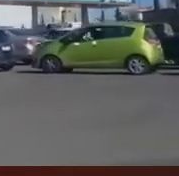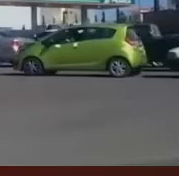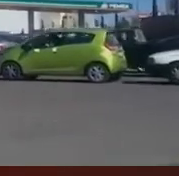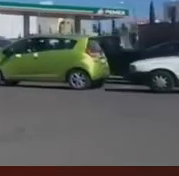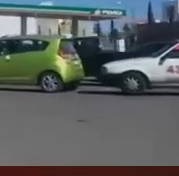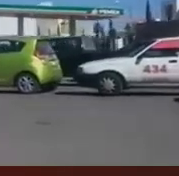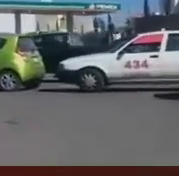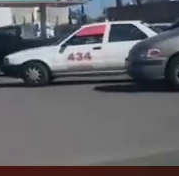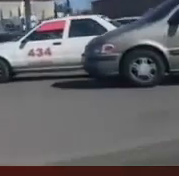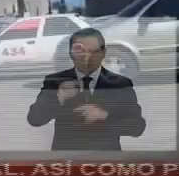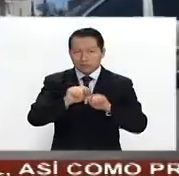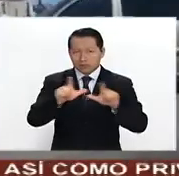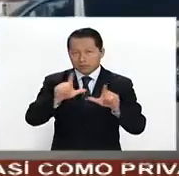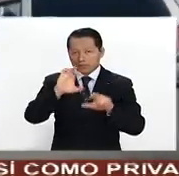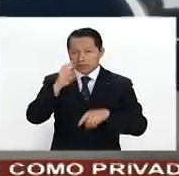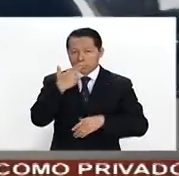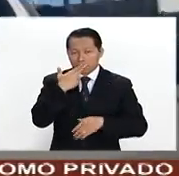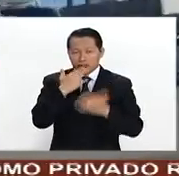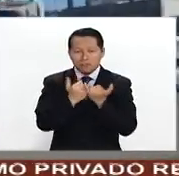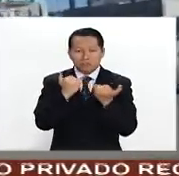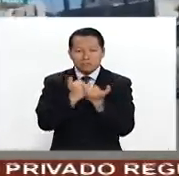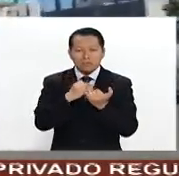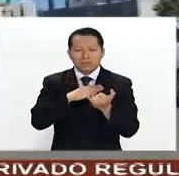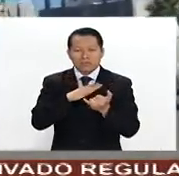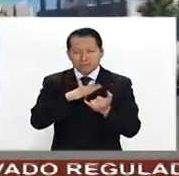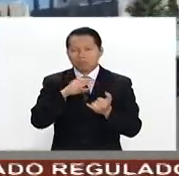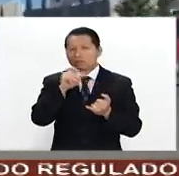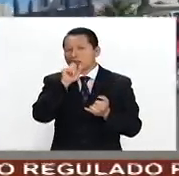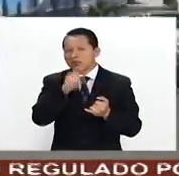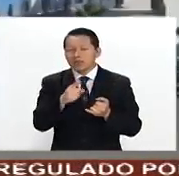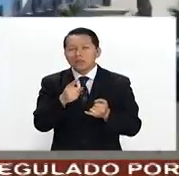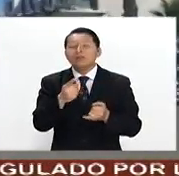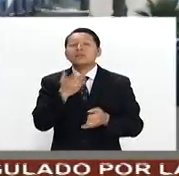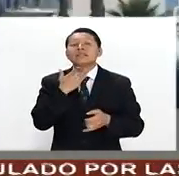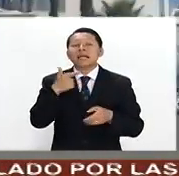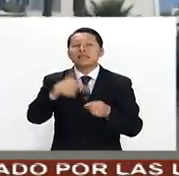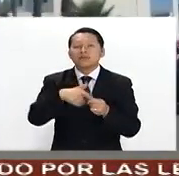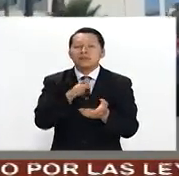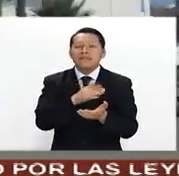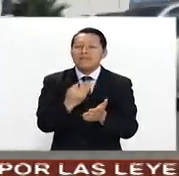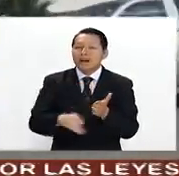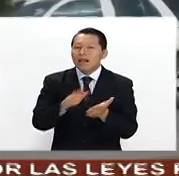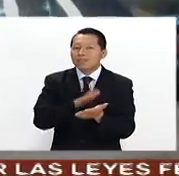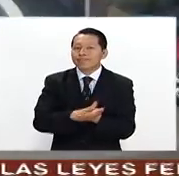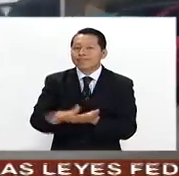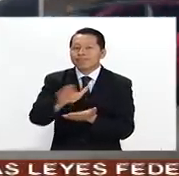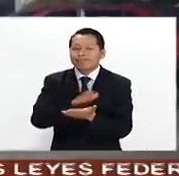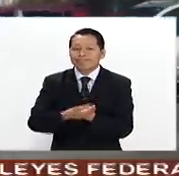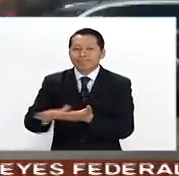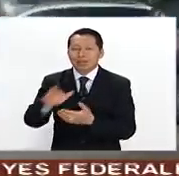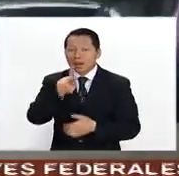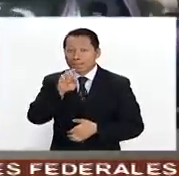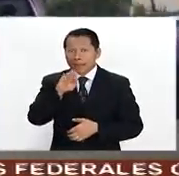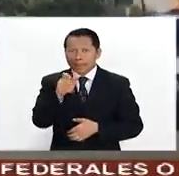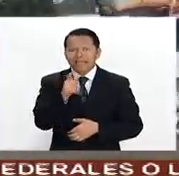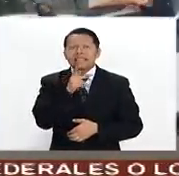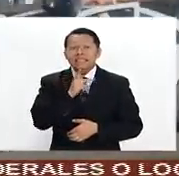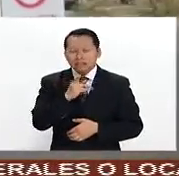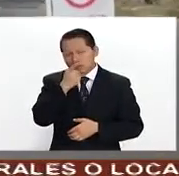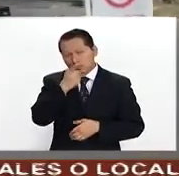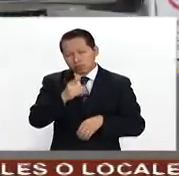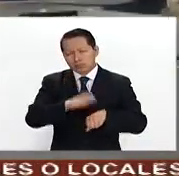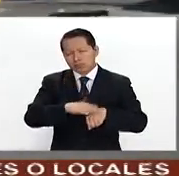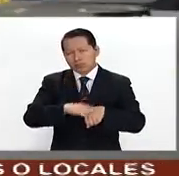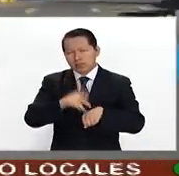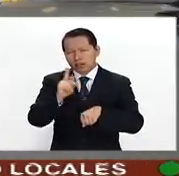Aguascalientes, Puebla, Tlaxcala y Chihuahua están presentando desabasto de gasolina. De acuerdo con Petróleos Mexicanos, esta situación puede explicarse